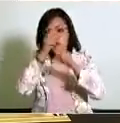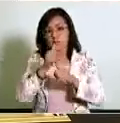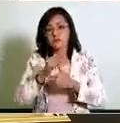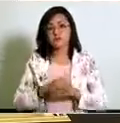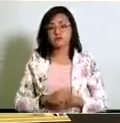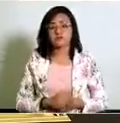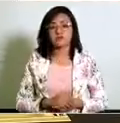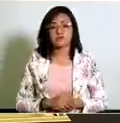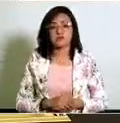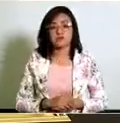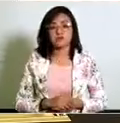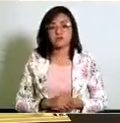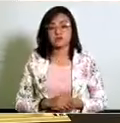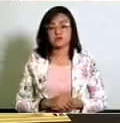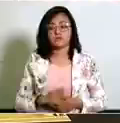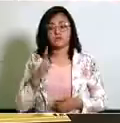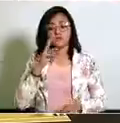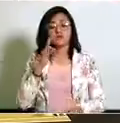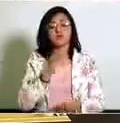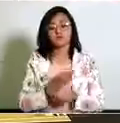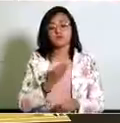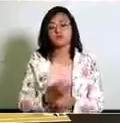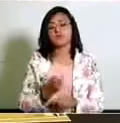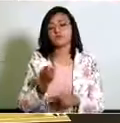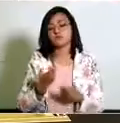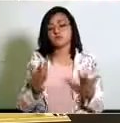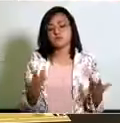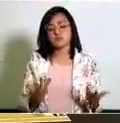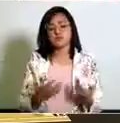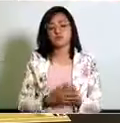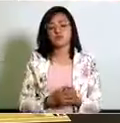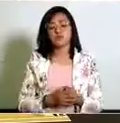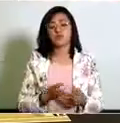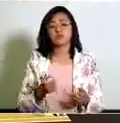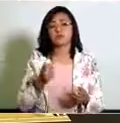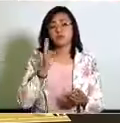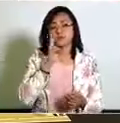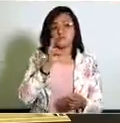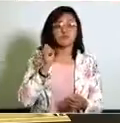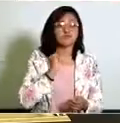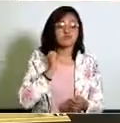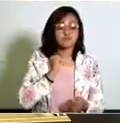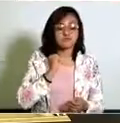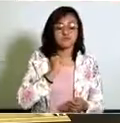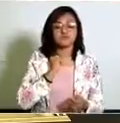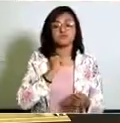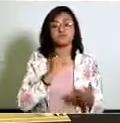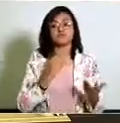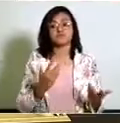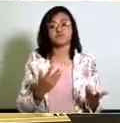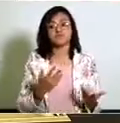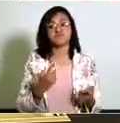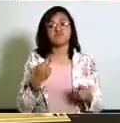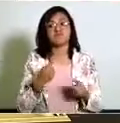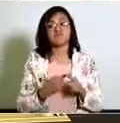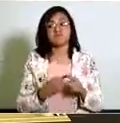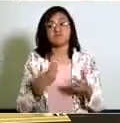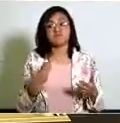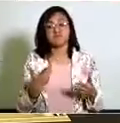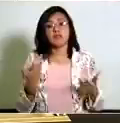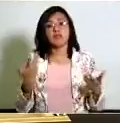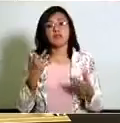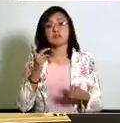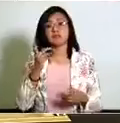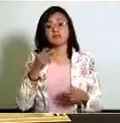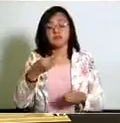acuerdos evidentemente este siendo el senado el que hace